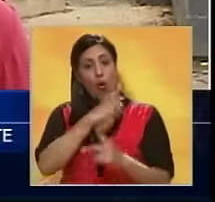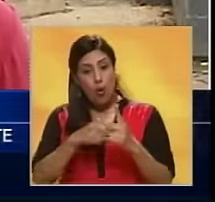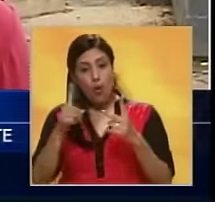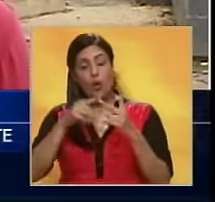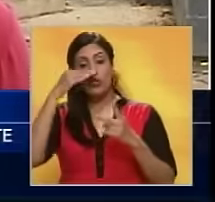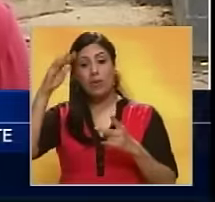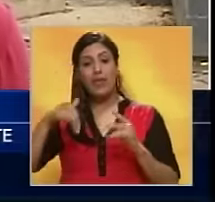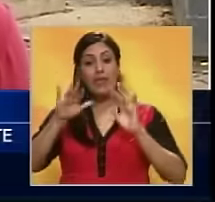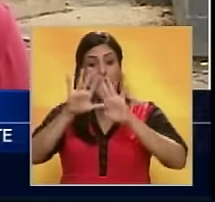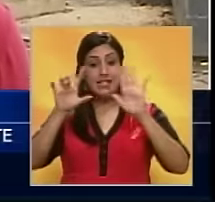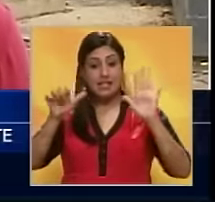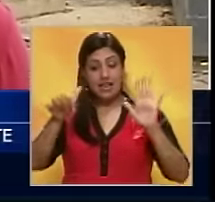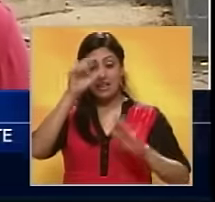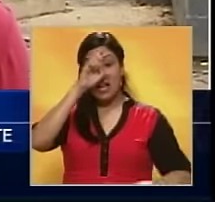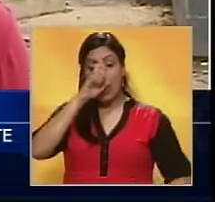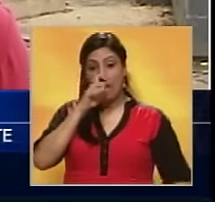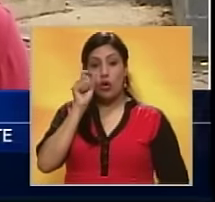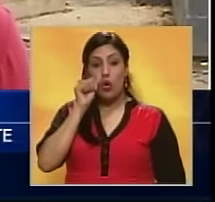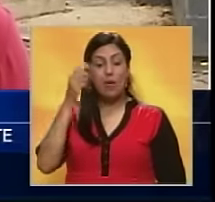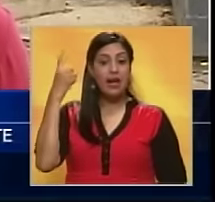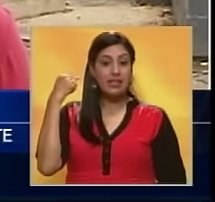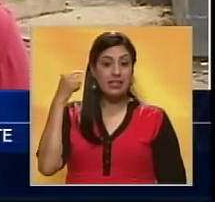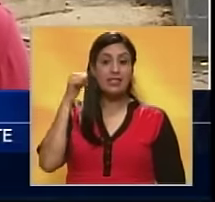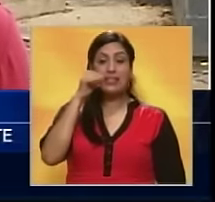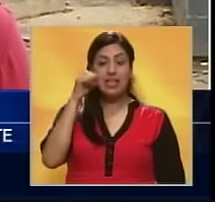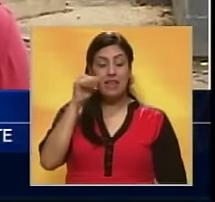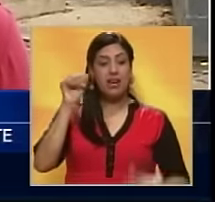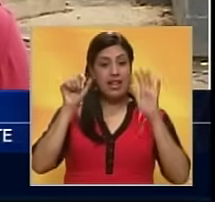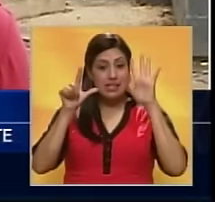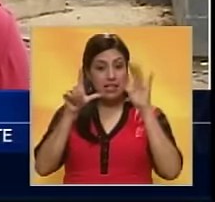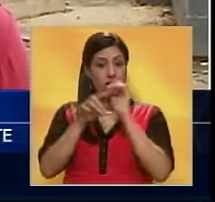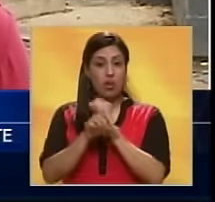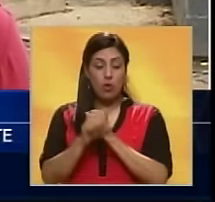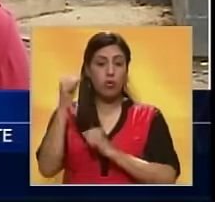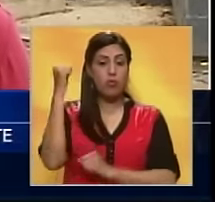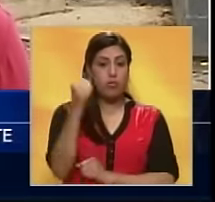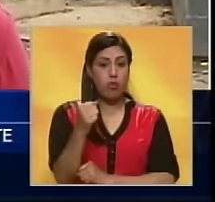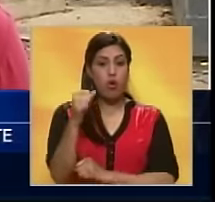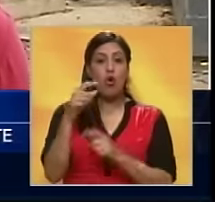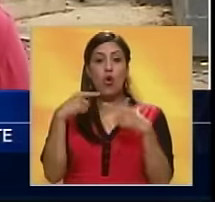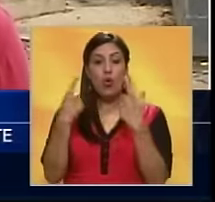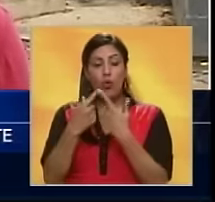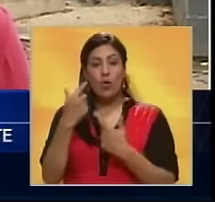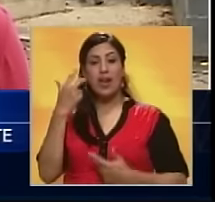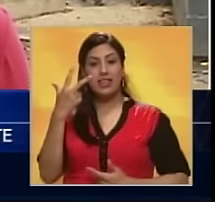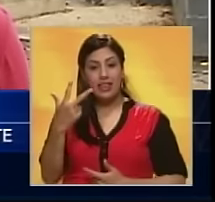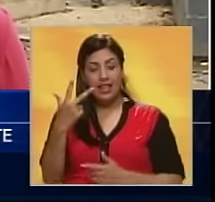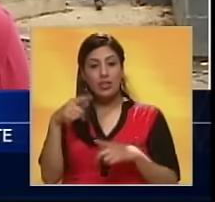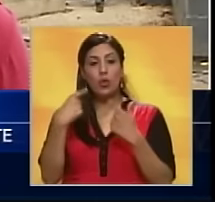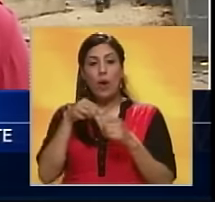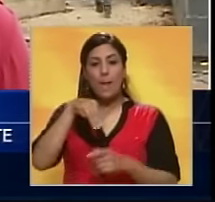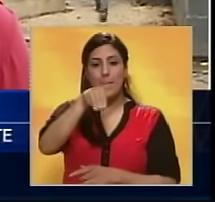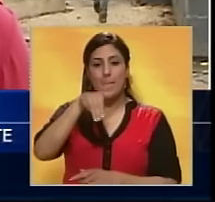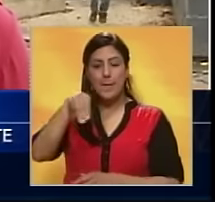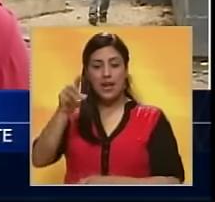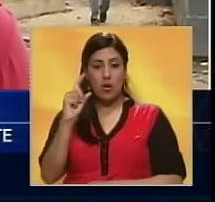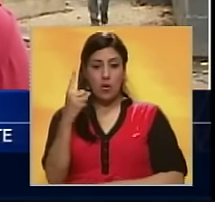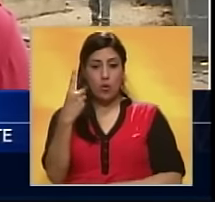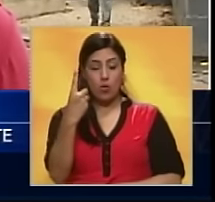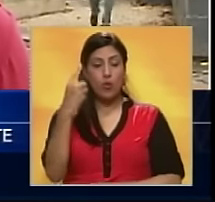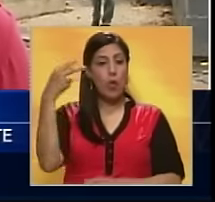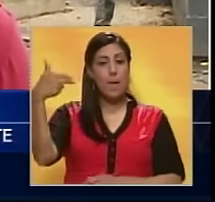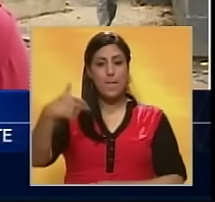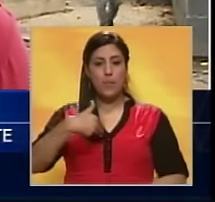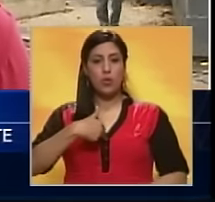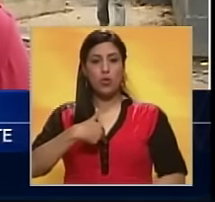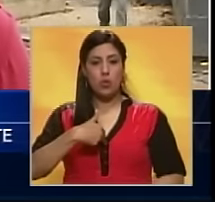también de 16 años, fue asesinado el pasado sábado a las 7 de la noche en el sector 3 de Mamera 1. Le dieron un disparo en